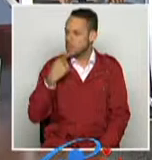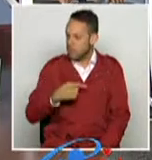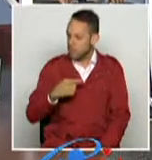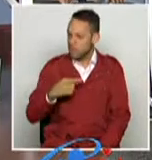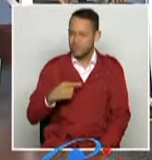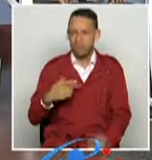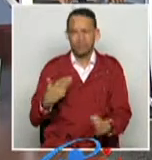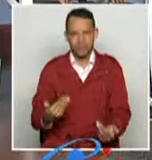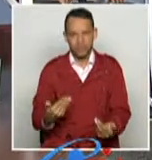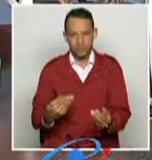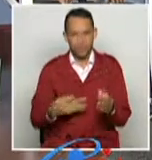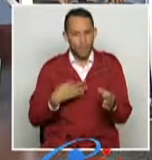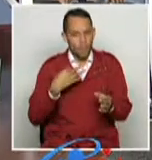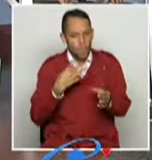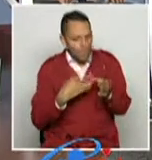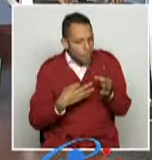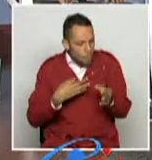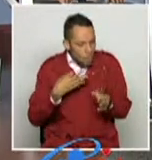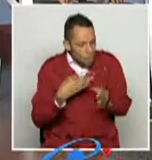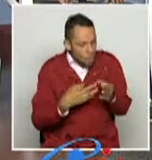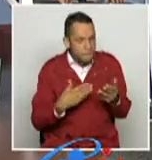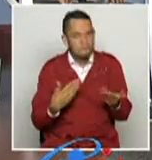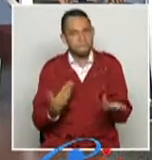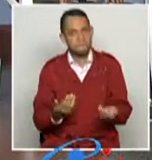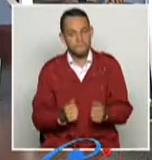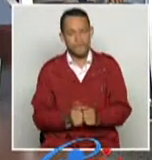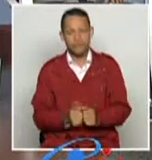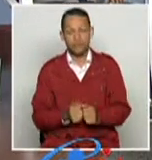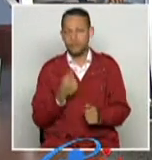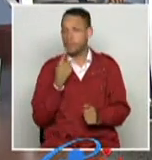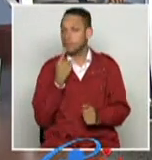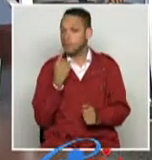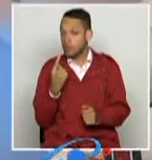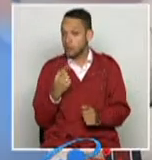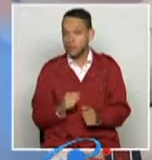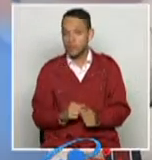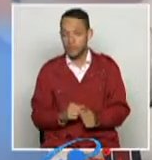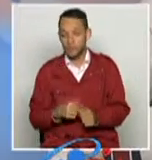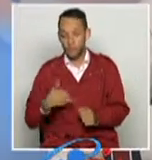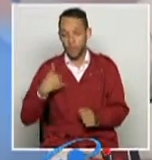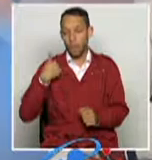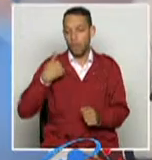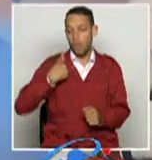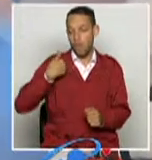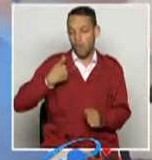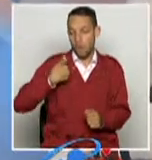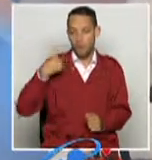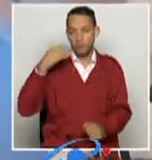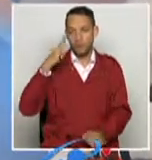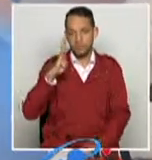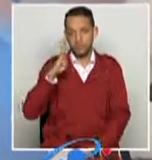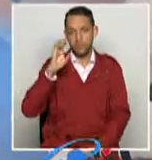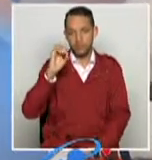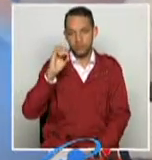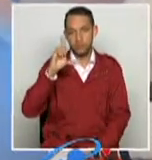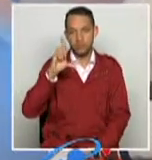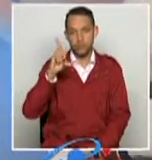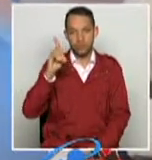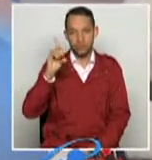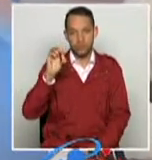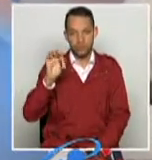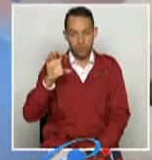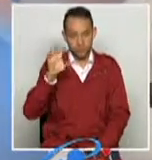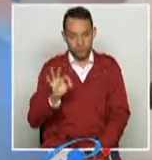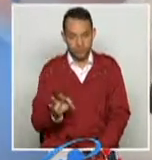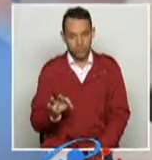digamos, de cuidado, porque es que, así como él decía, del joven con el boldo, pues hasta los